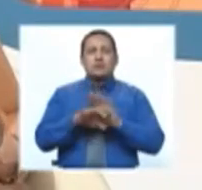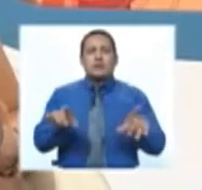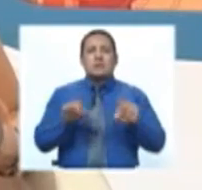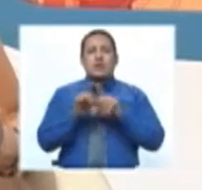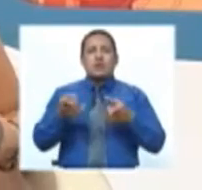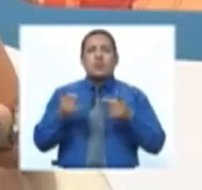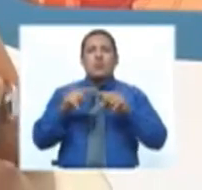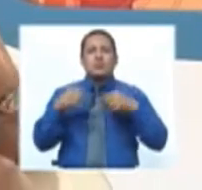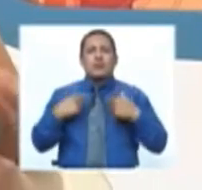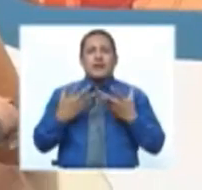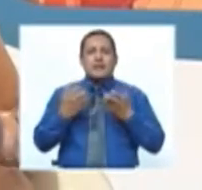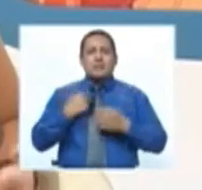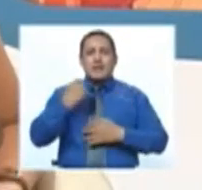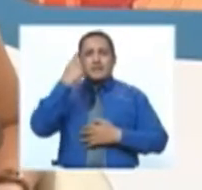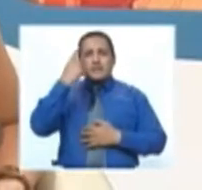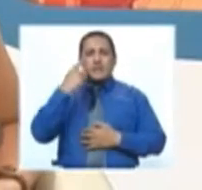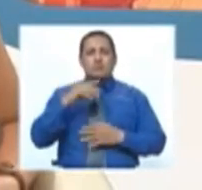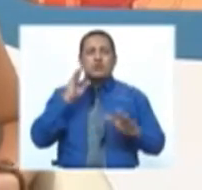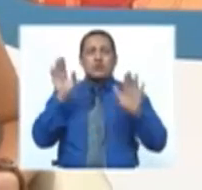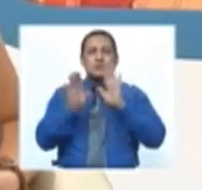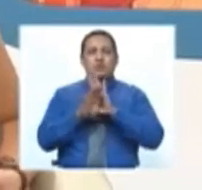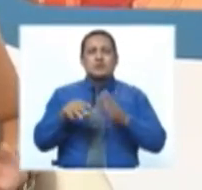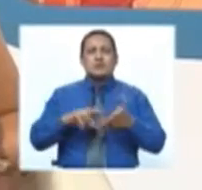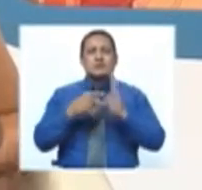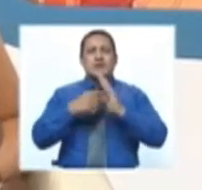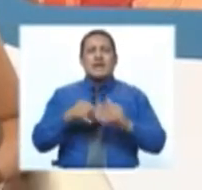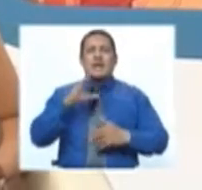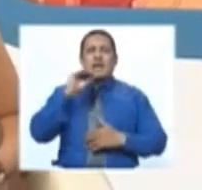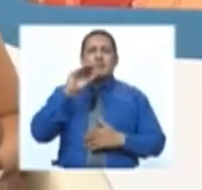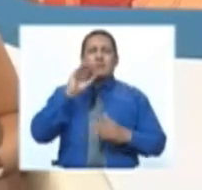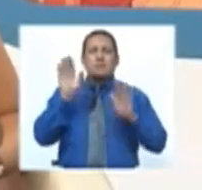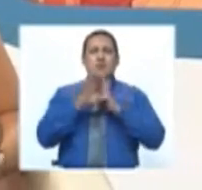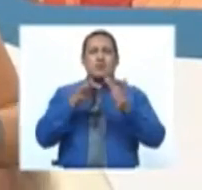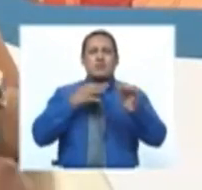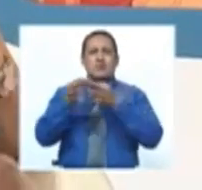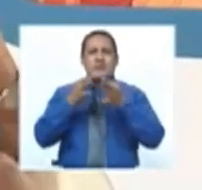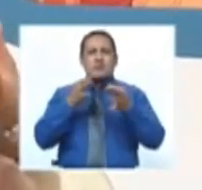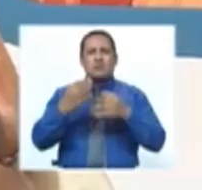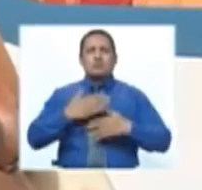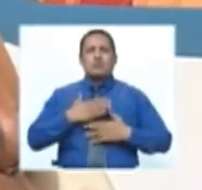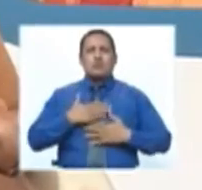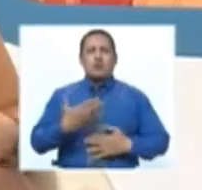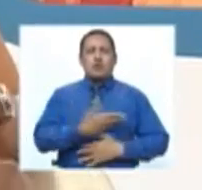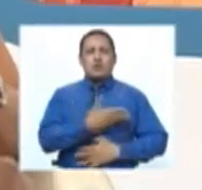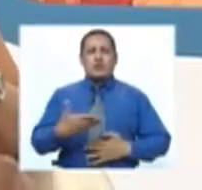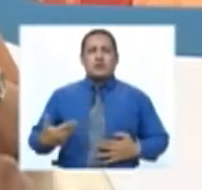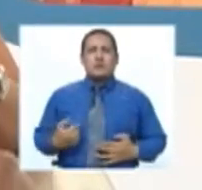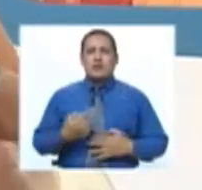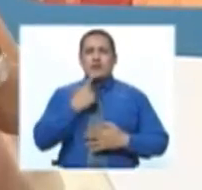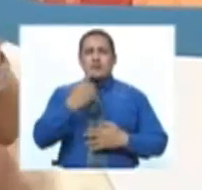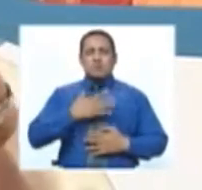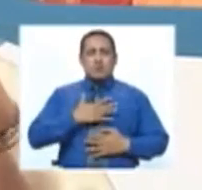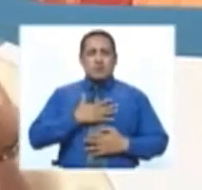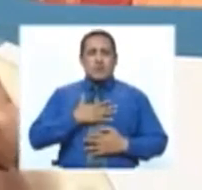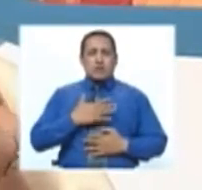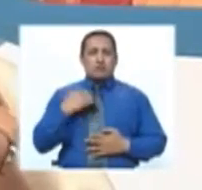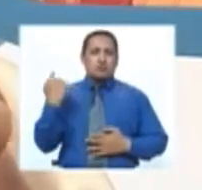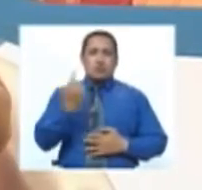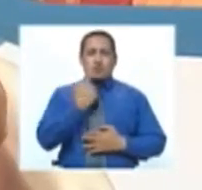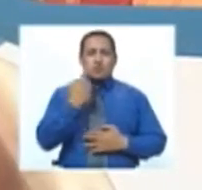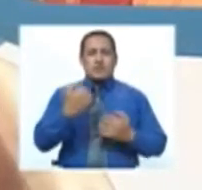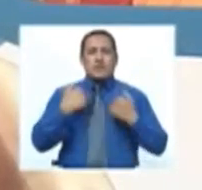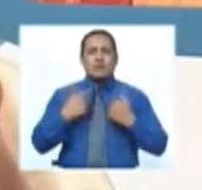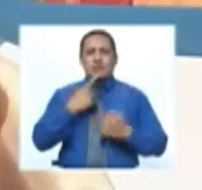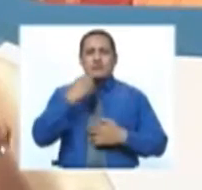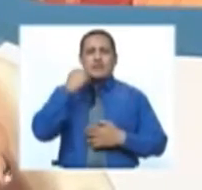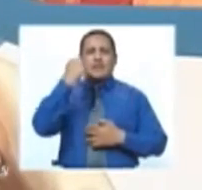o cuando queremos entender, comprender sobre de qué estamos hablando cuando decimos los bienes estatales. Somos copropietarios todos,